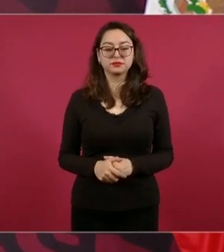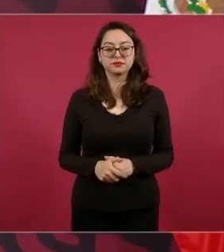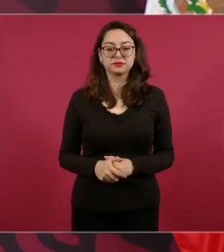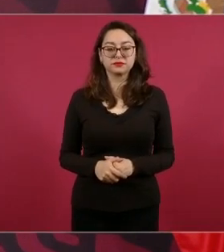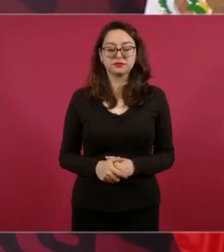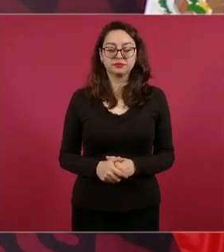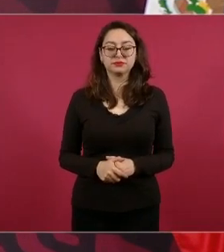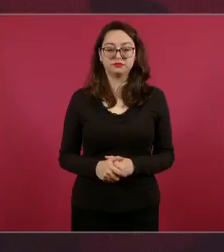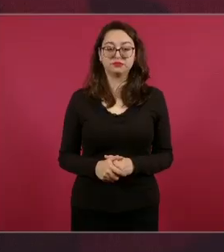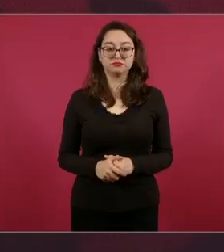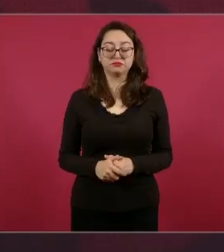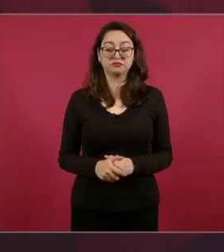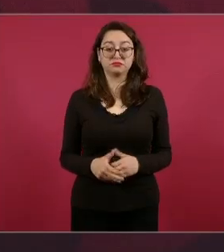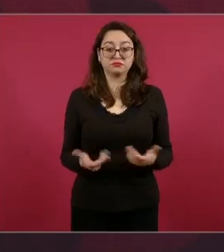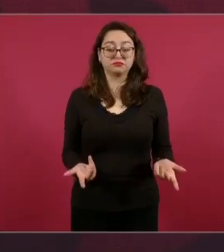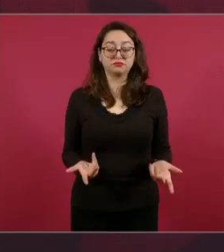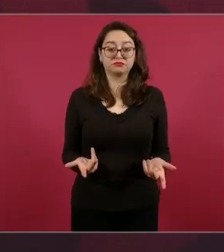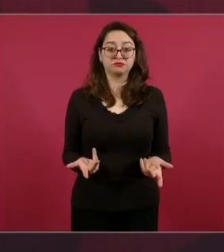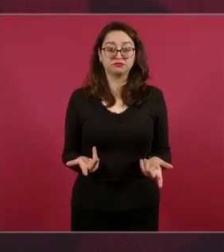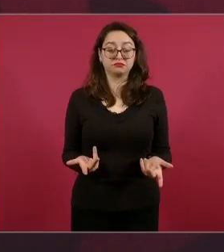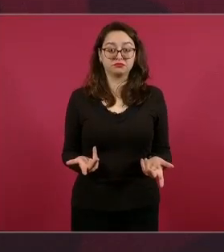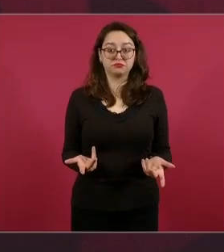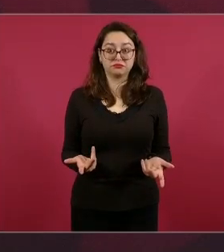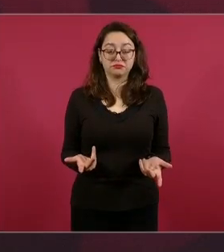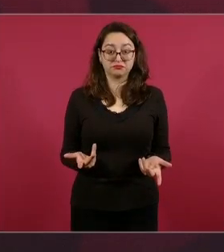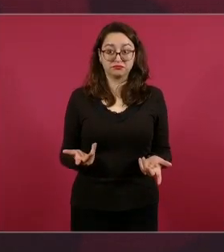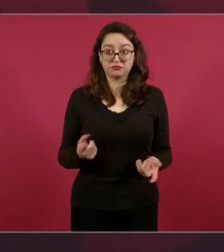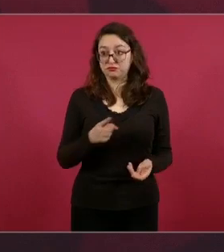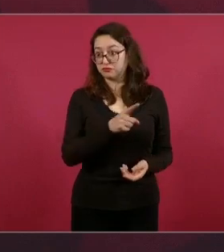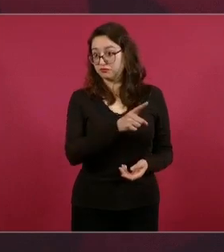Y por eso, pues tenemos que